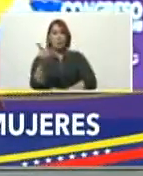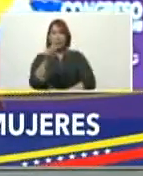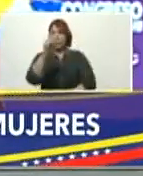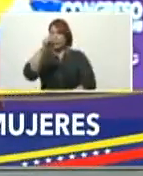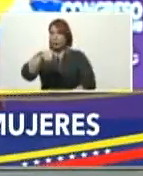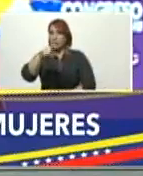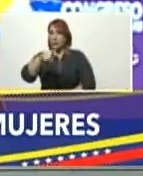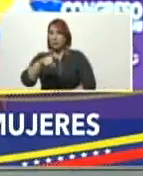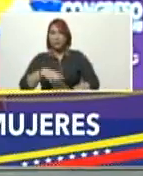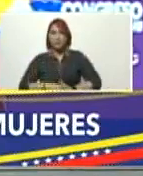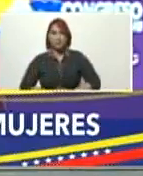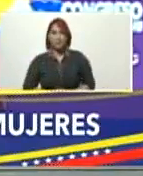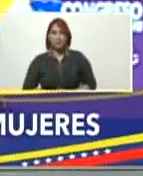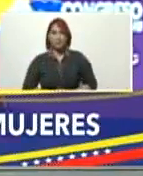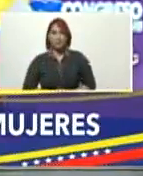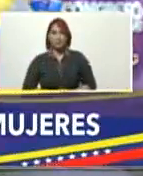necesita.